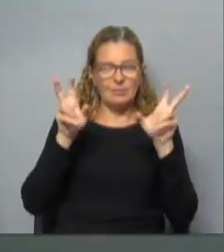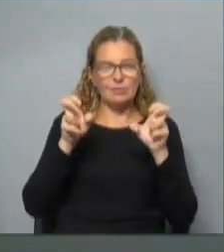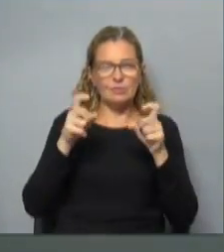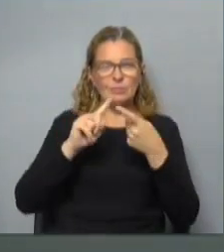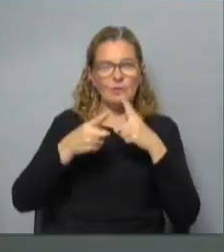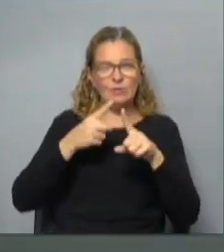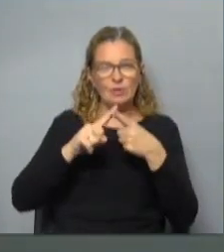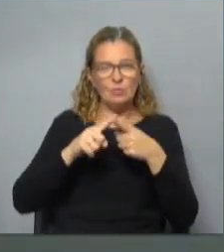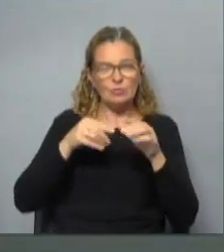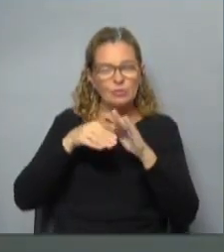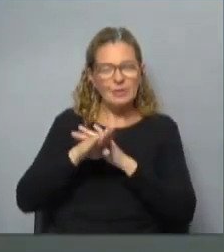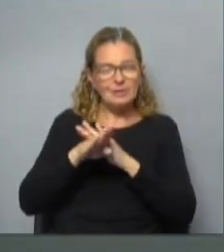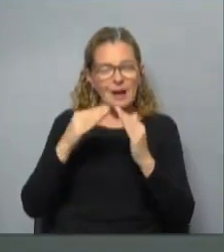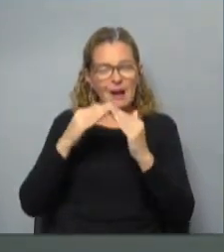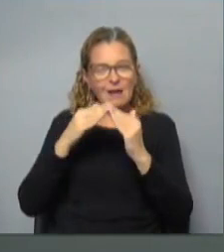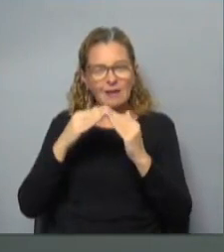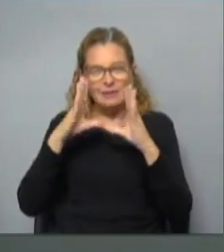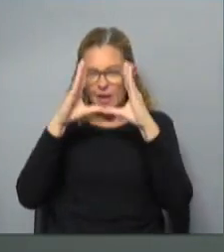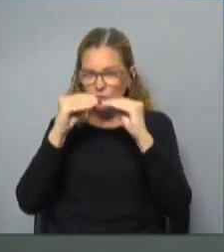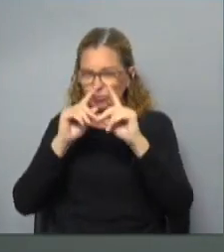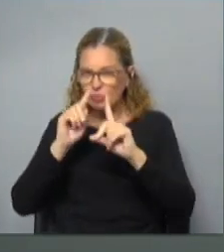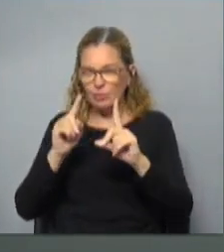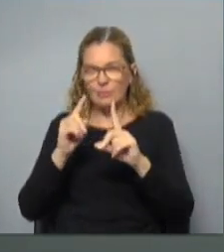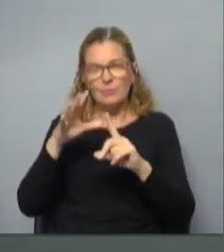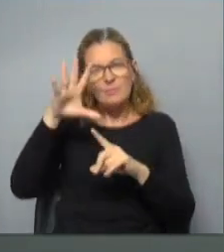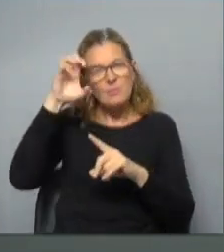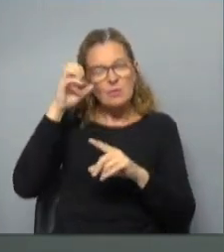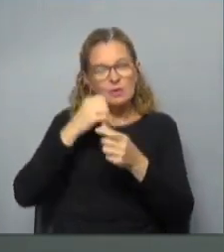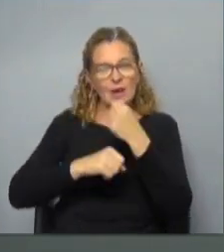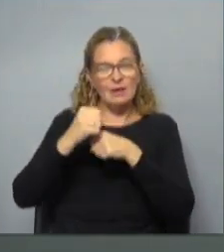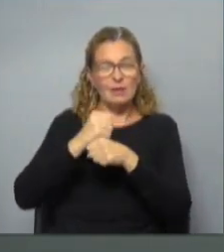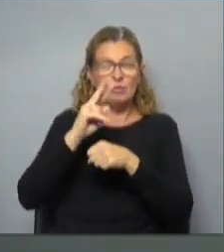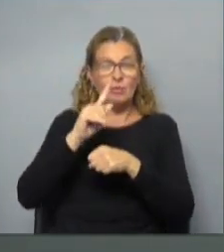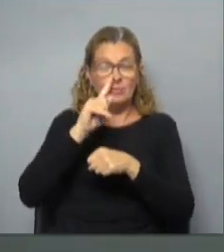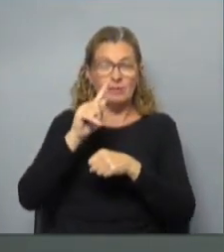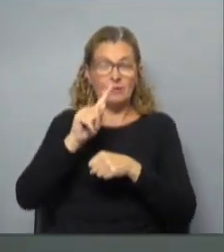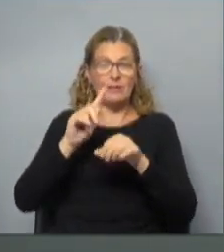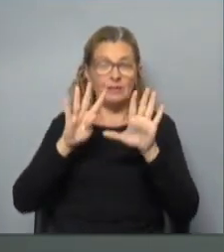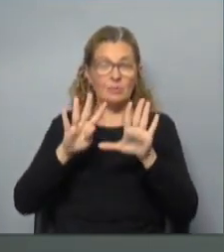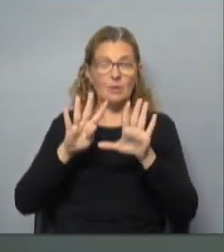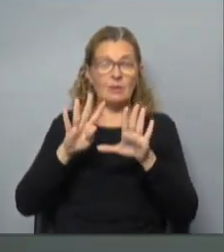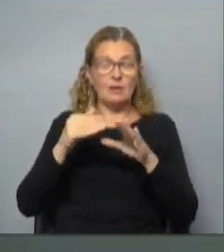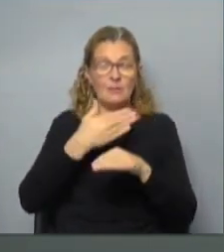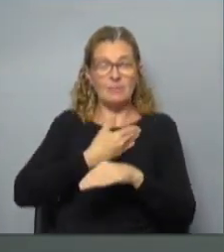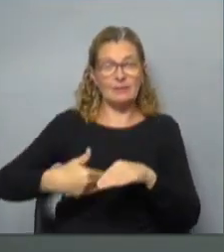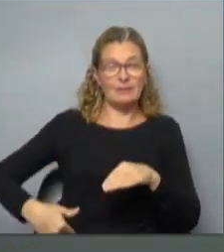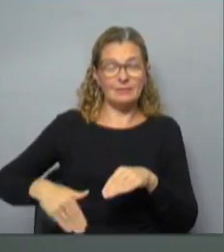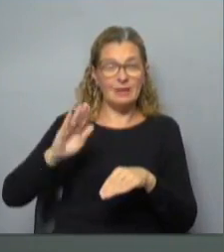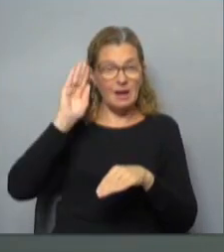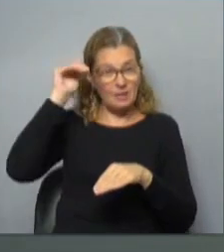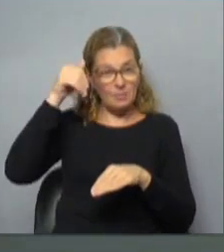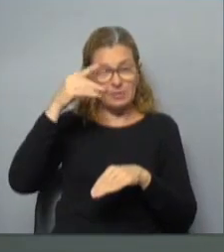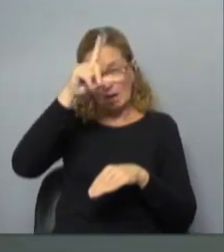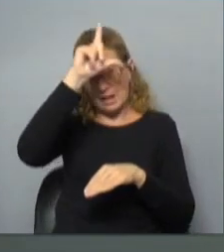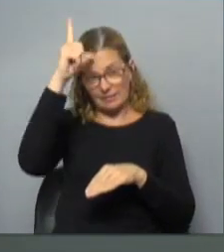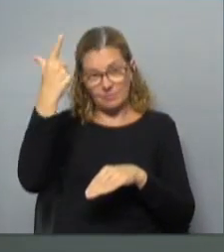sobre allanamiento nocturno empezamos haciendo un poquito de memoria en 2019 contexto de campaña electoral el presidente de la república luis lacalle pou